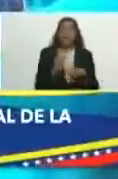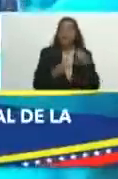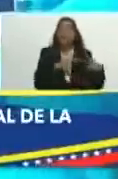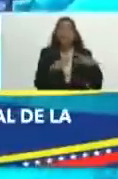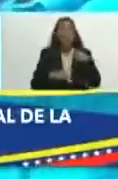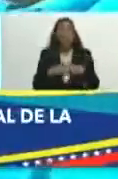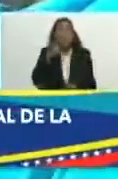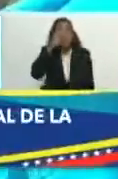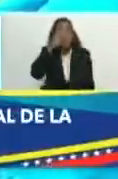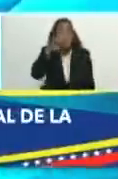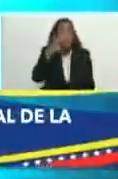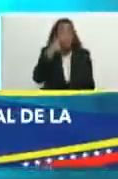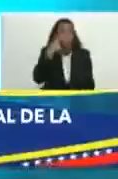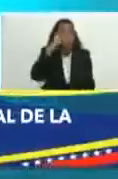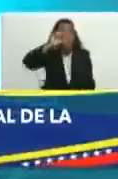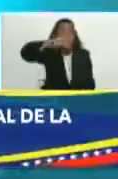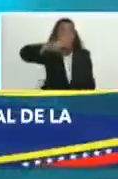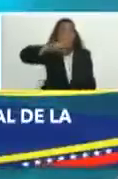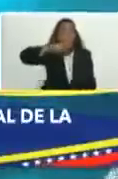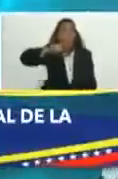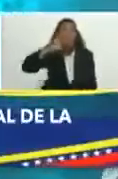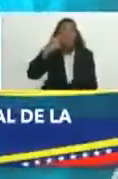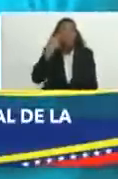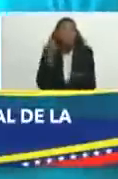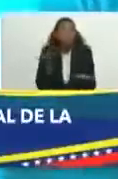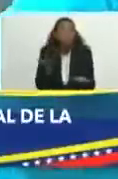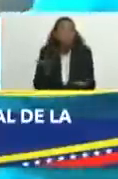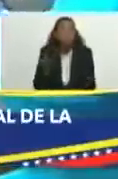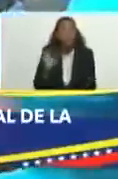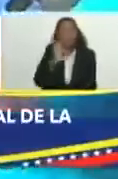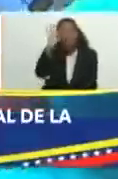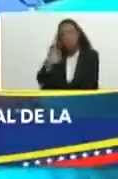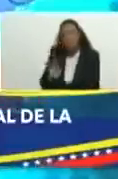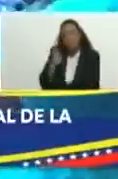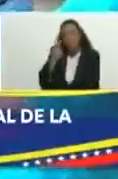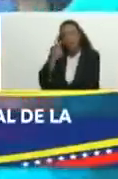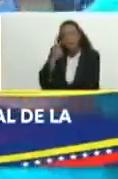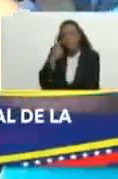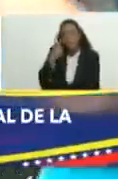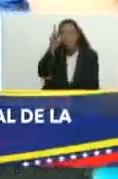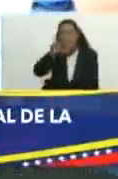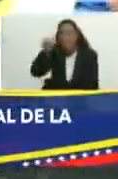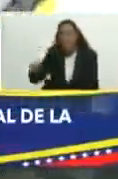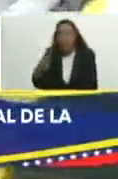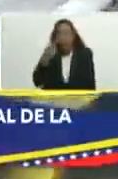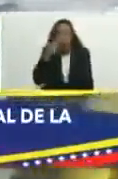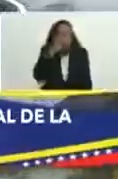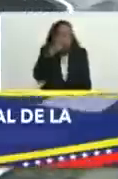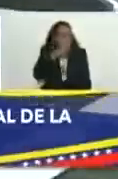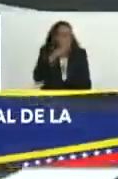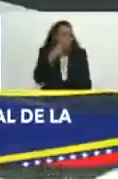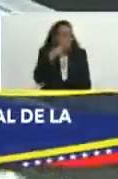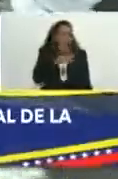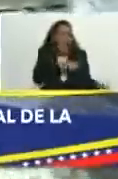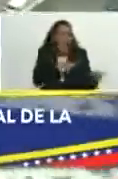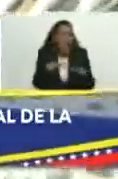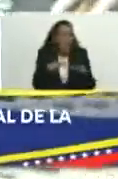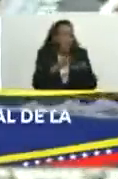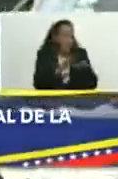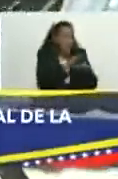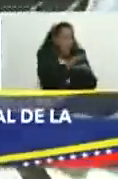proceso de inspección final, donde cada inspector va revisando los cauchos ya curados,